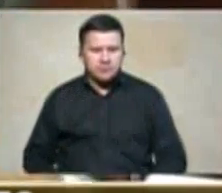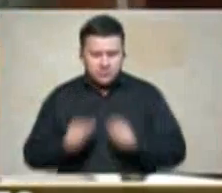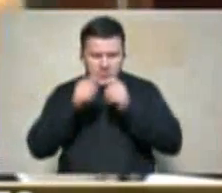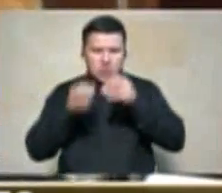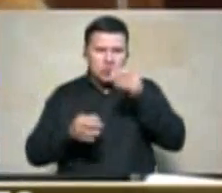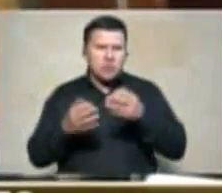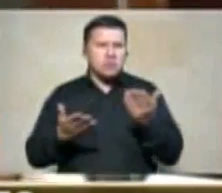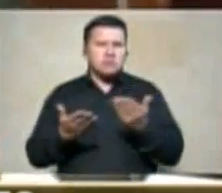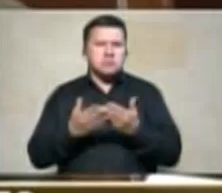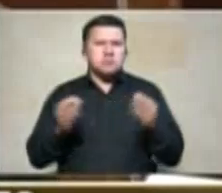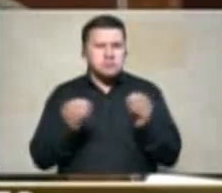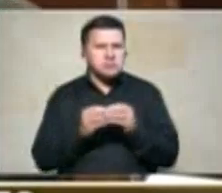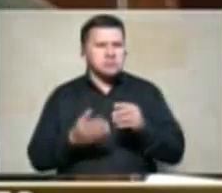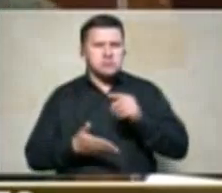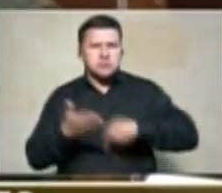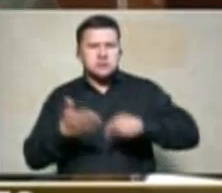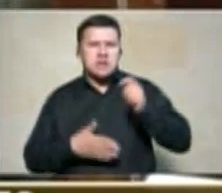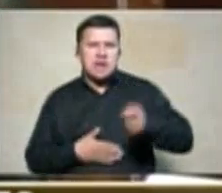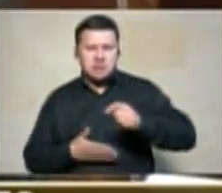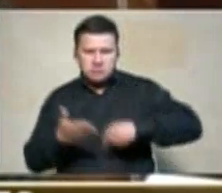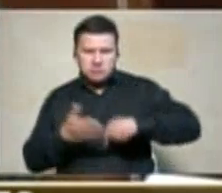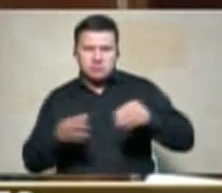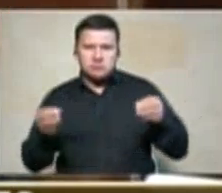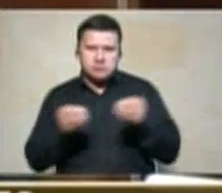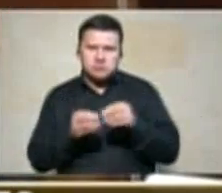que al pobre...